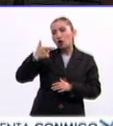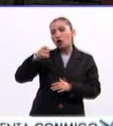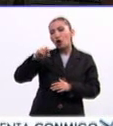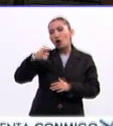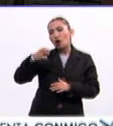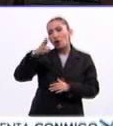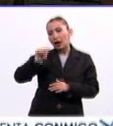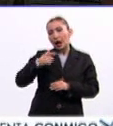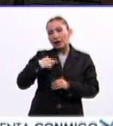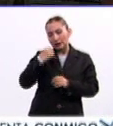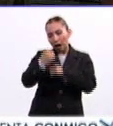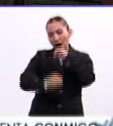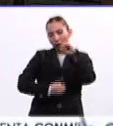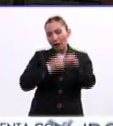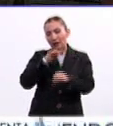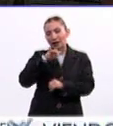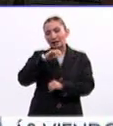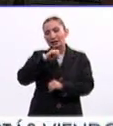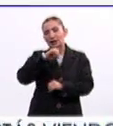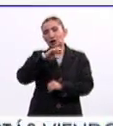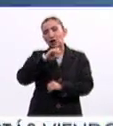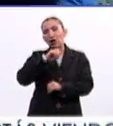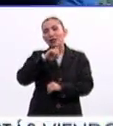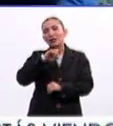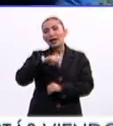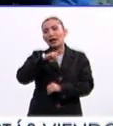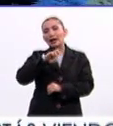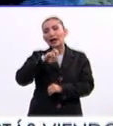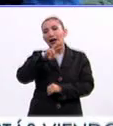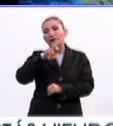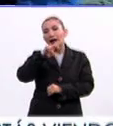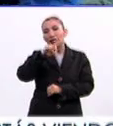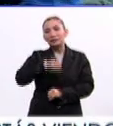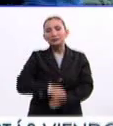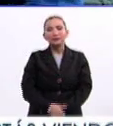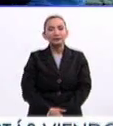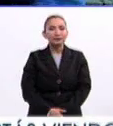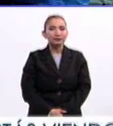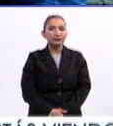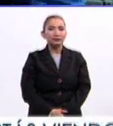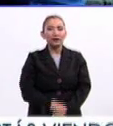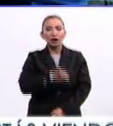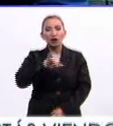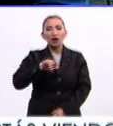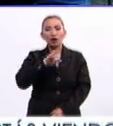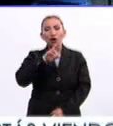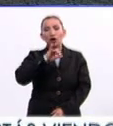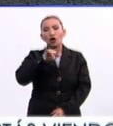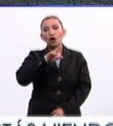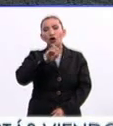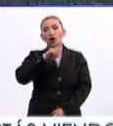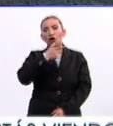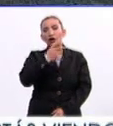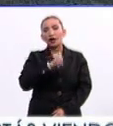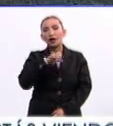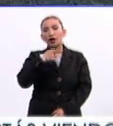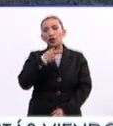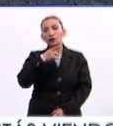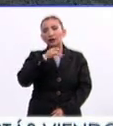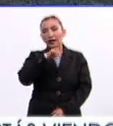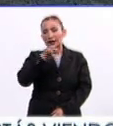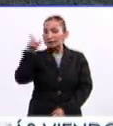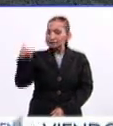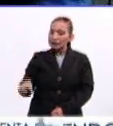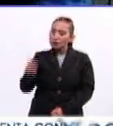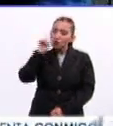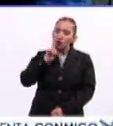de Francisco de Quevedo y de Calderón. Jorge Gutiérrez Reina, Sor Juana es quizá la escritora mexicana